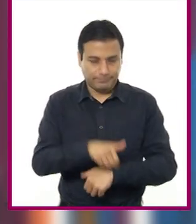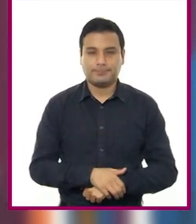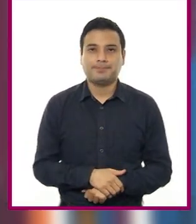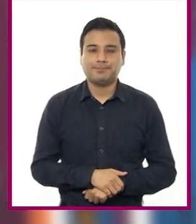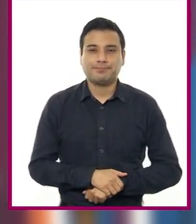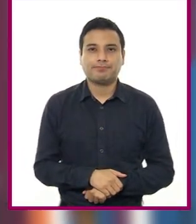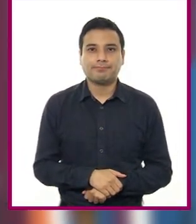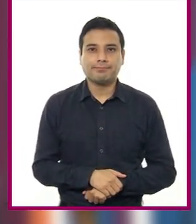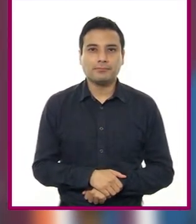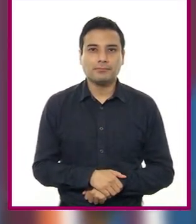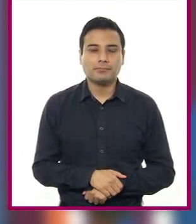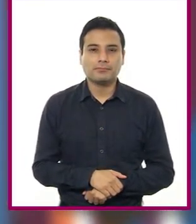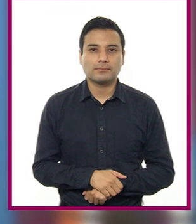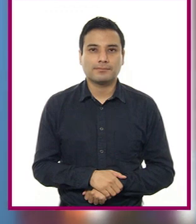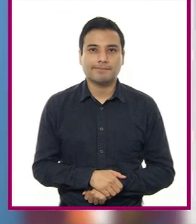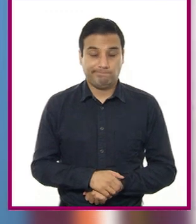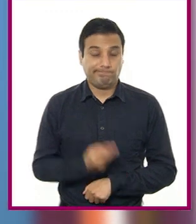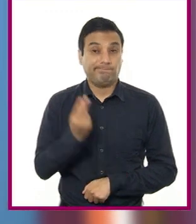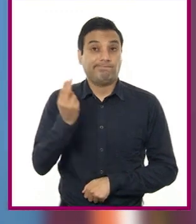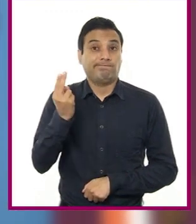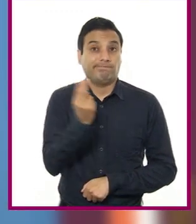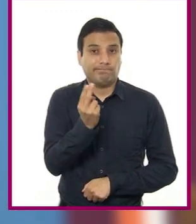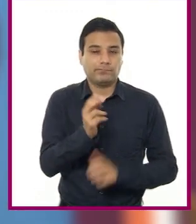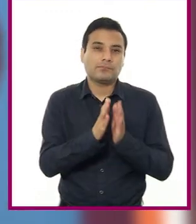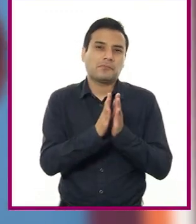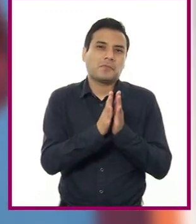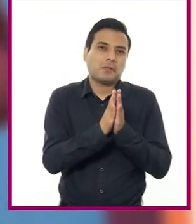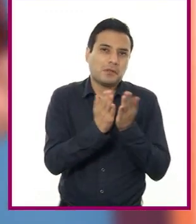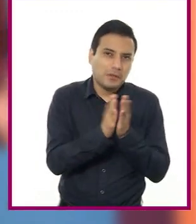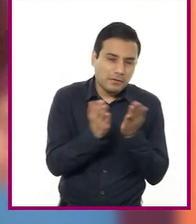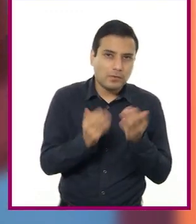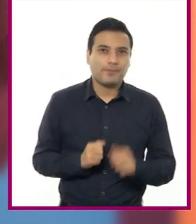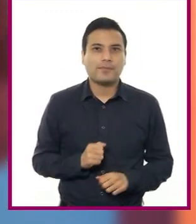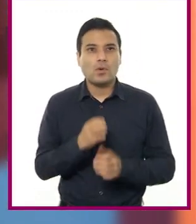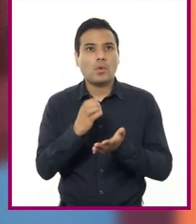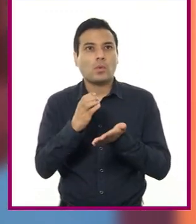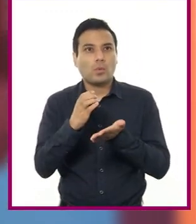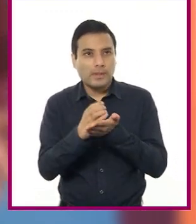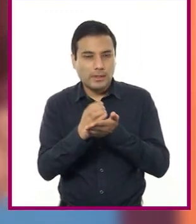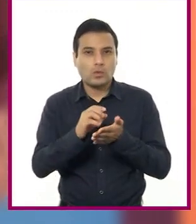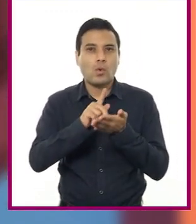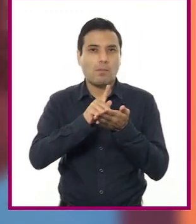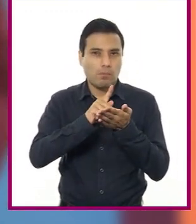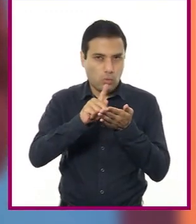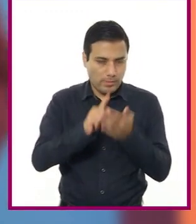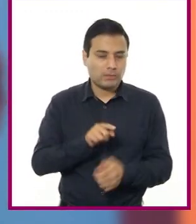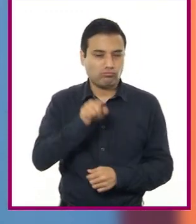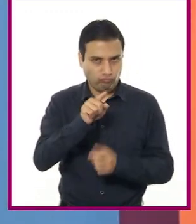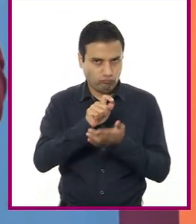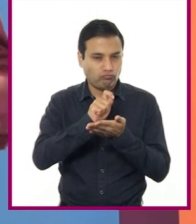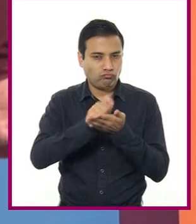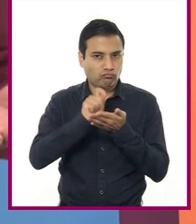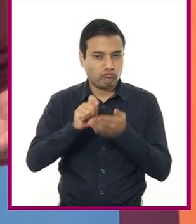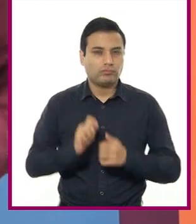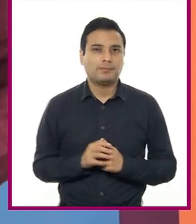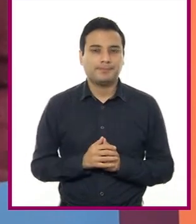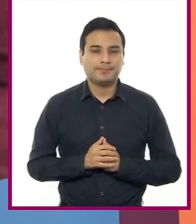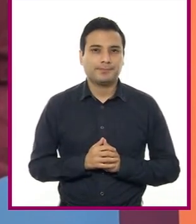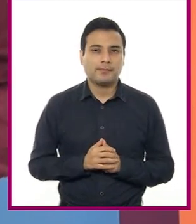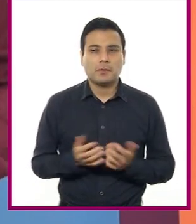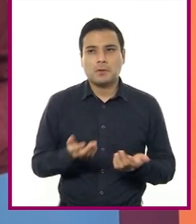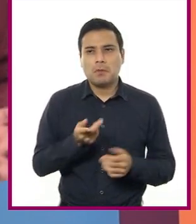Además de su libro de texto, tengan a la mano su libreta de apuntes y un bolígrafo para anotar las ideas principales, las